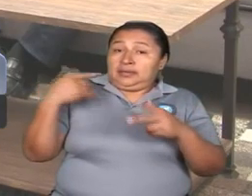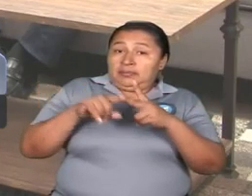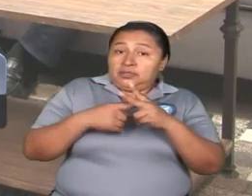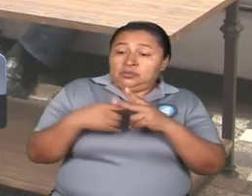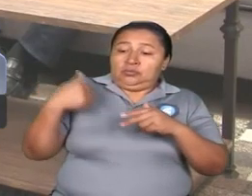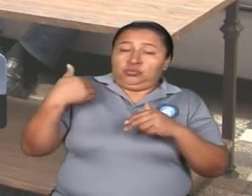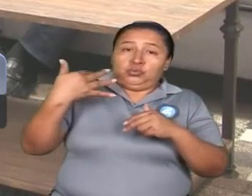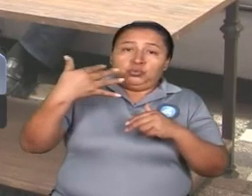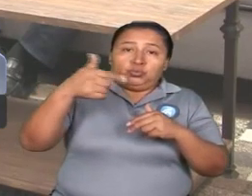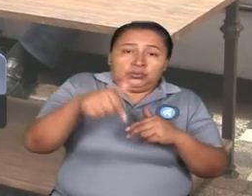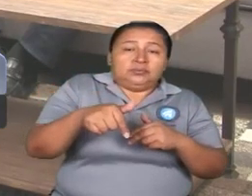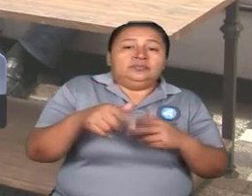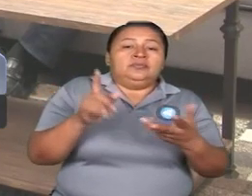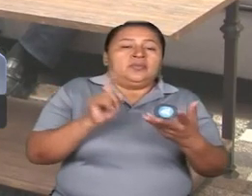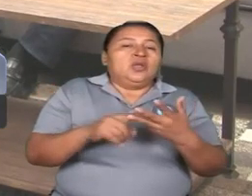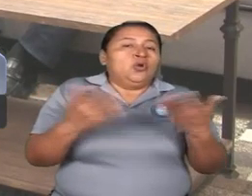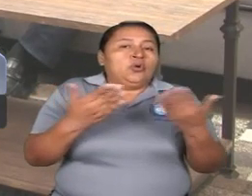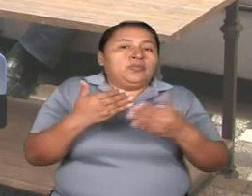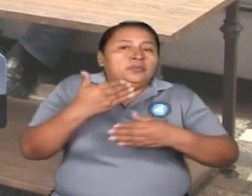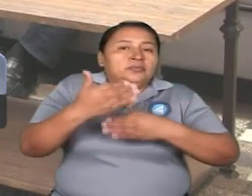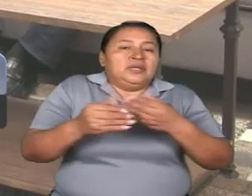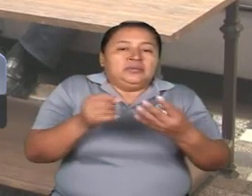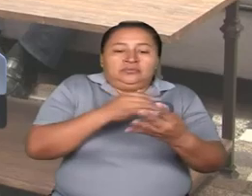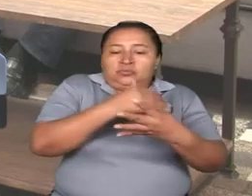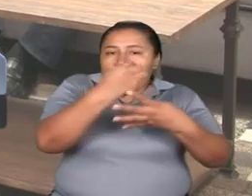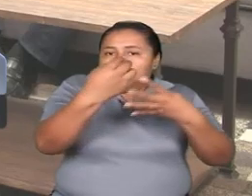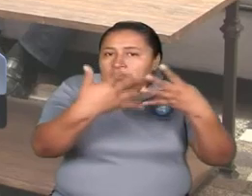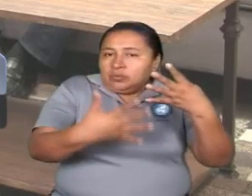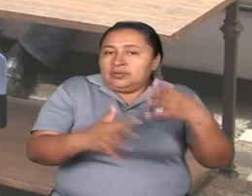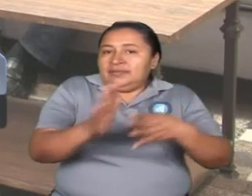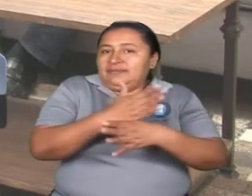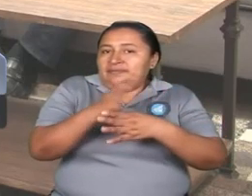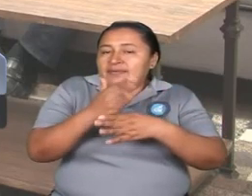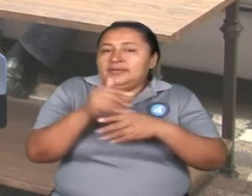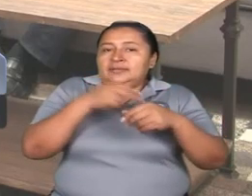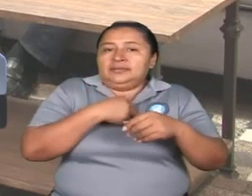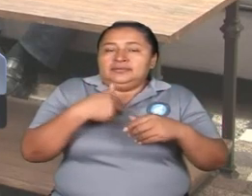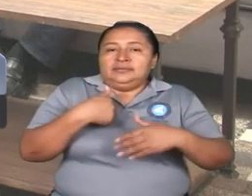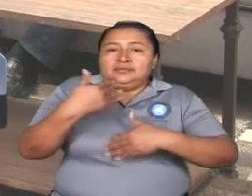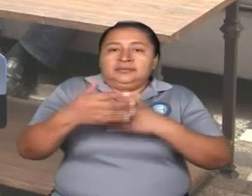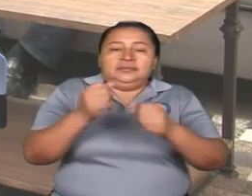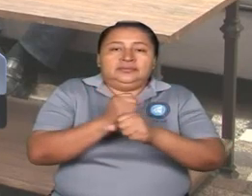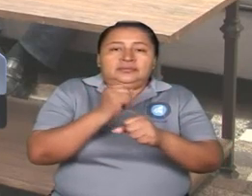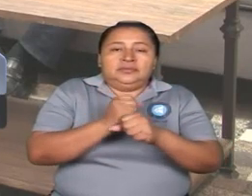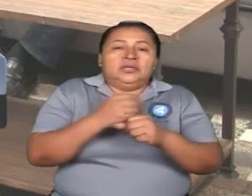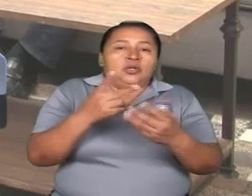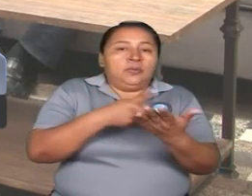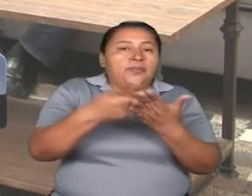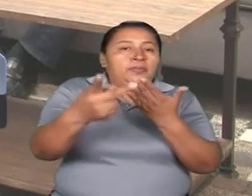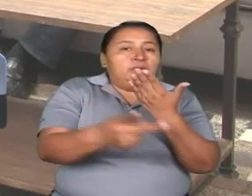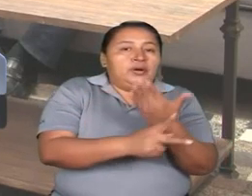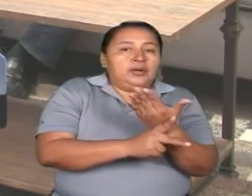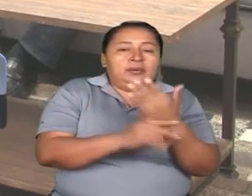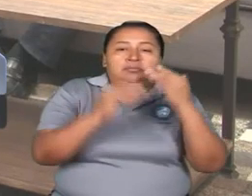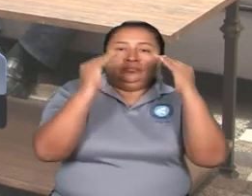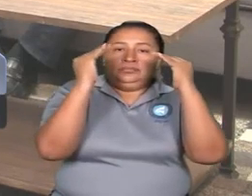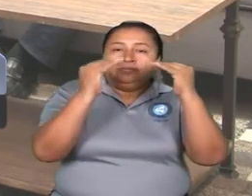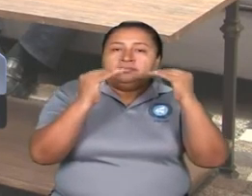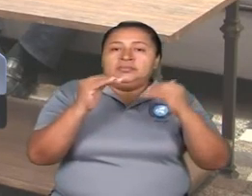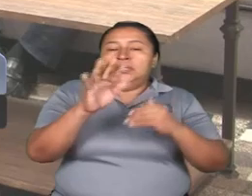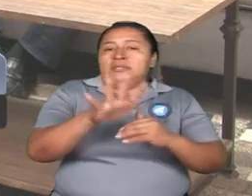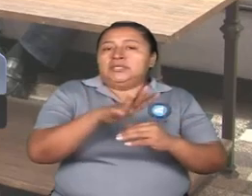ha evolucionado la diversificación que se ha venido haciendo de la programación del canal hacia